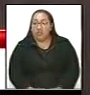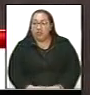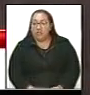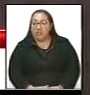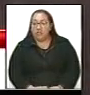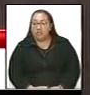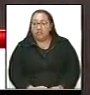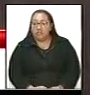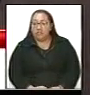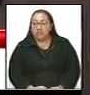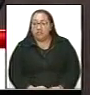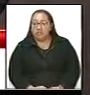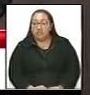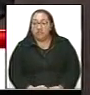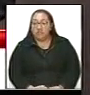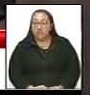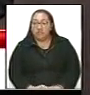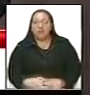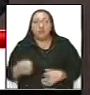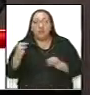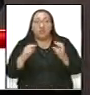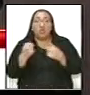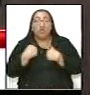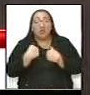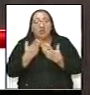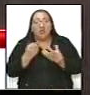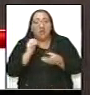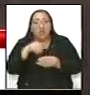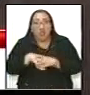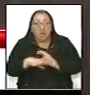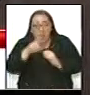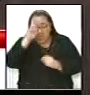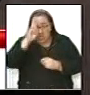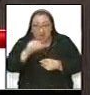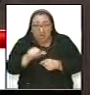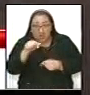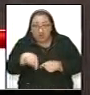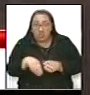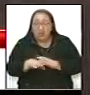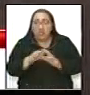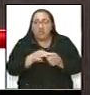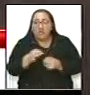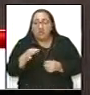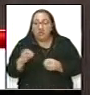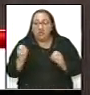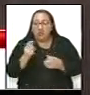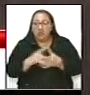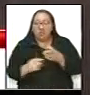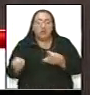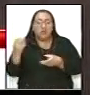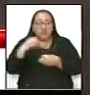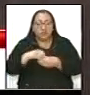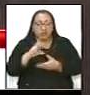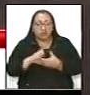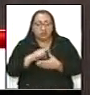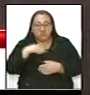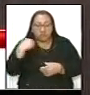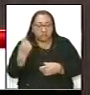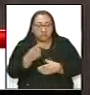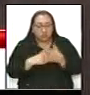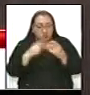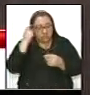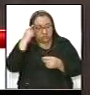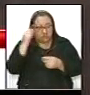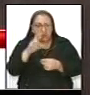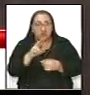Tiempo adicional. Mi duda es lo siguiente, presidente, ¿es solo para el interior del país o también los que están incluidos en la capital? Considero que sí debe existir